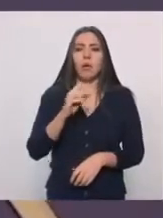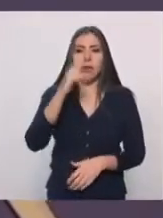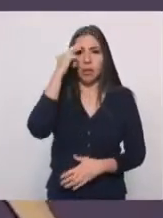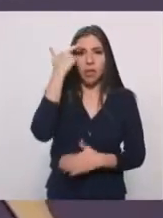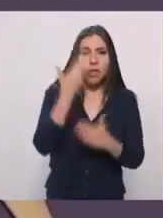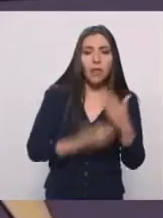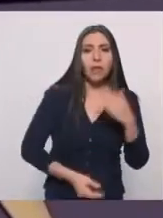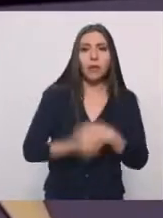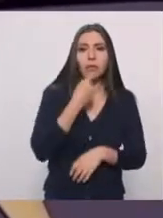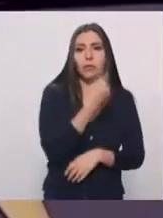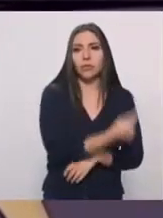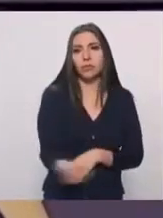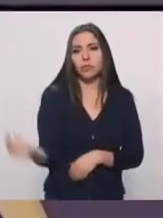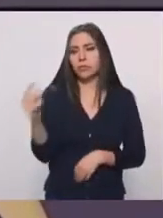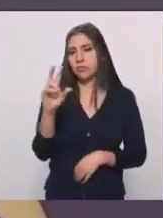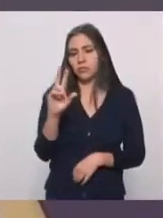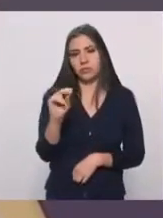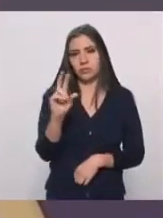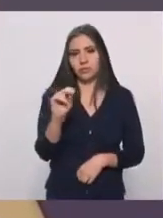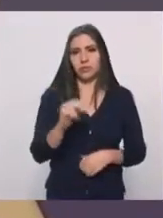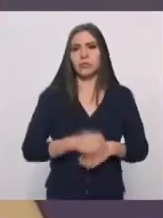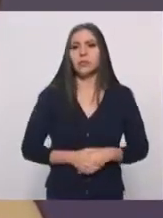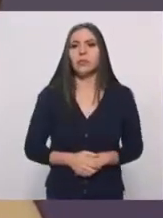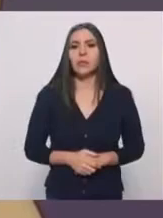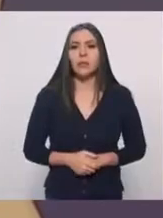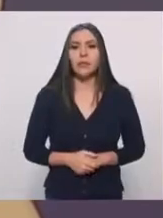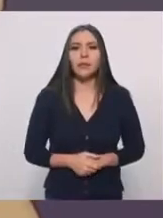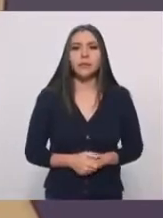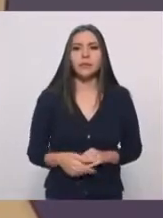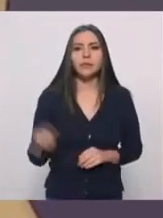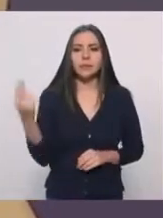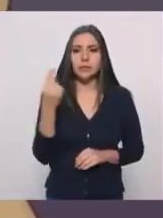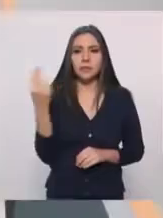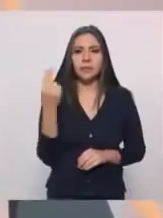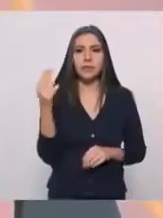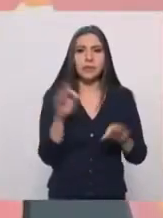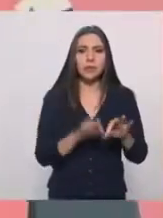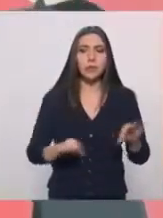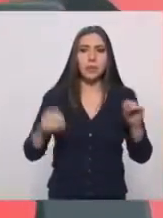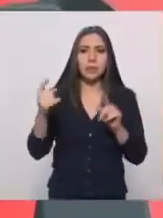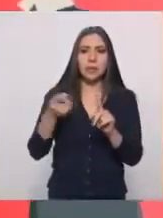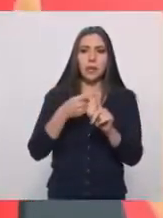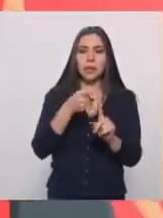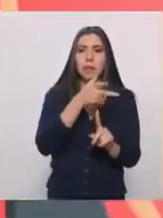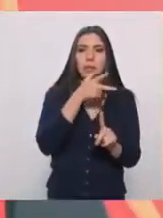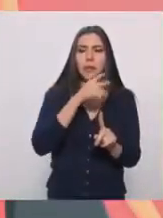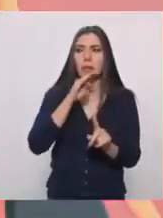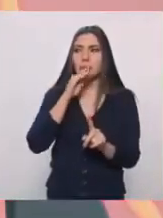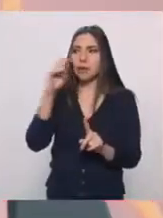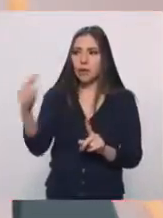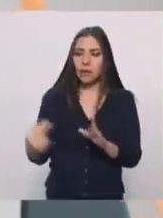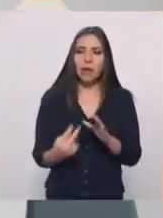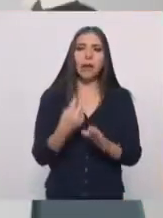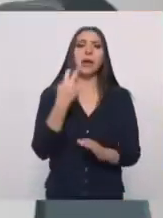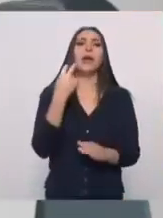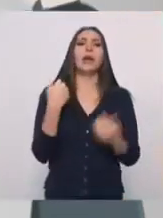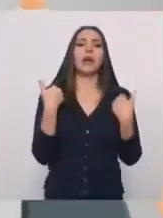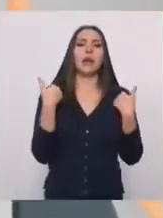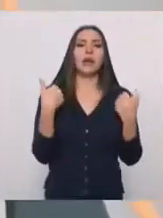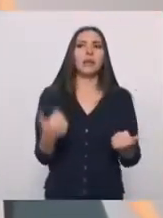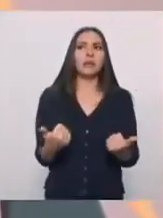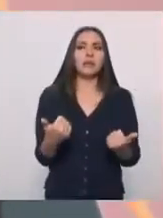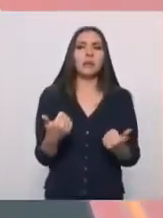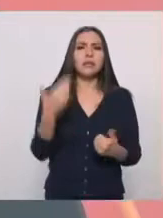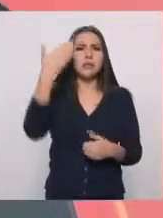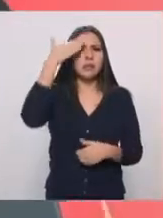respeto a nuestros hijos, ¿no? Entonces sí es importante que miremos hacia nosotros y veamos incluso las generaciones